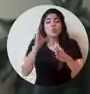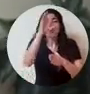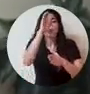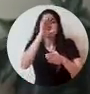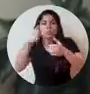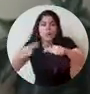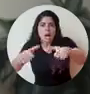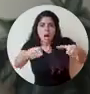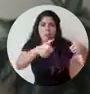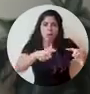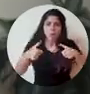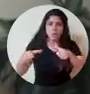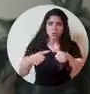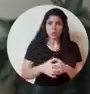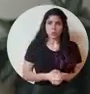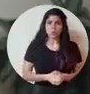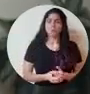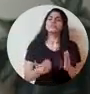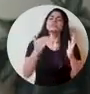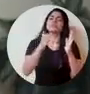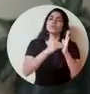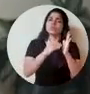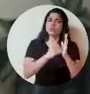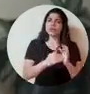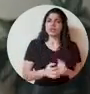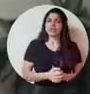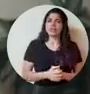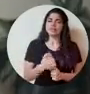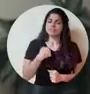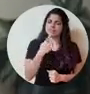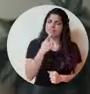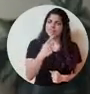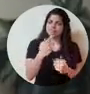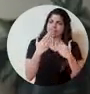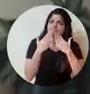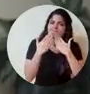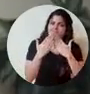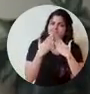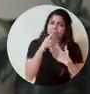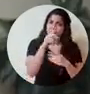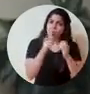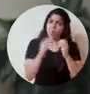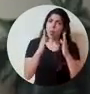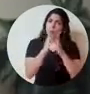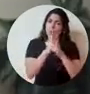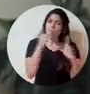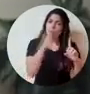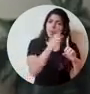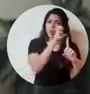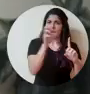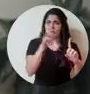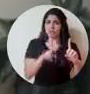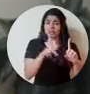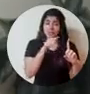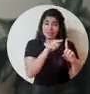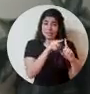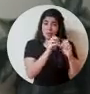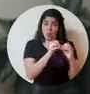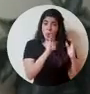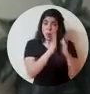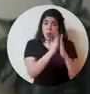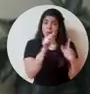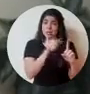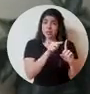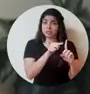acuerdos una vez más agradezco las oraciones por costa rica estas